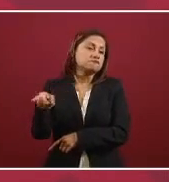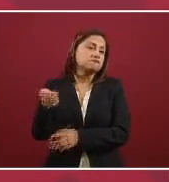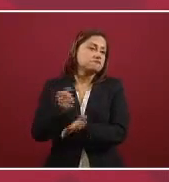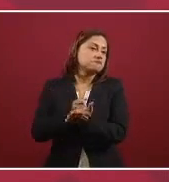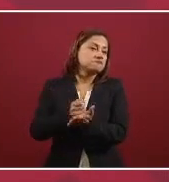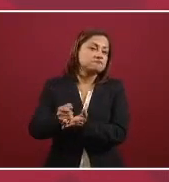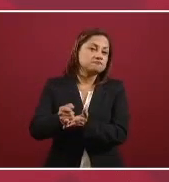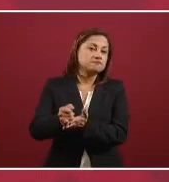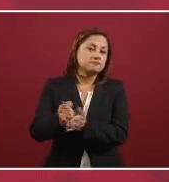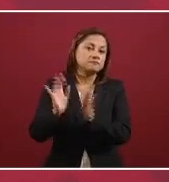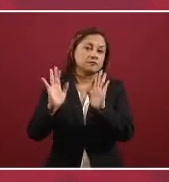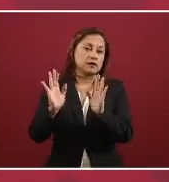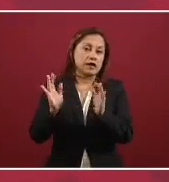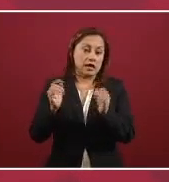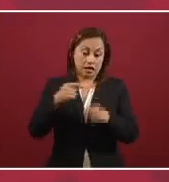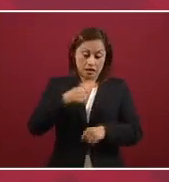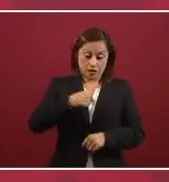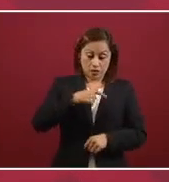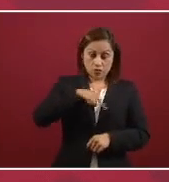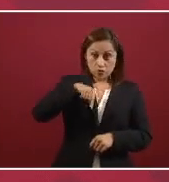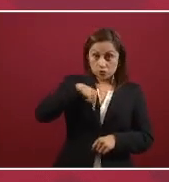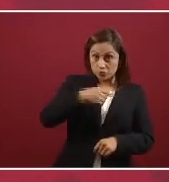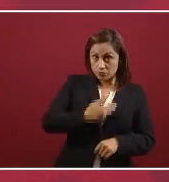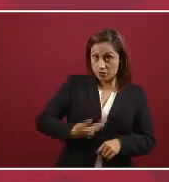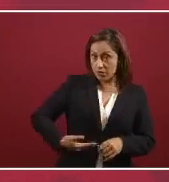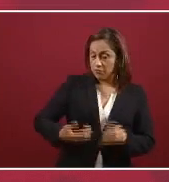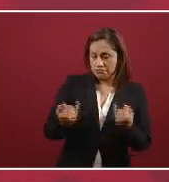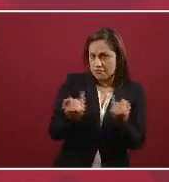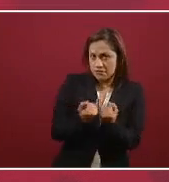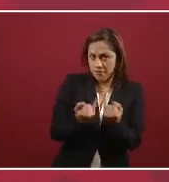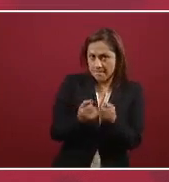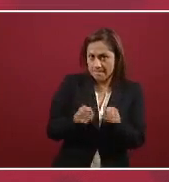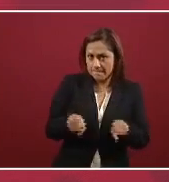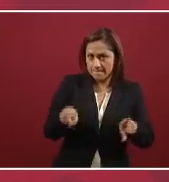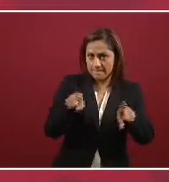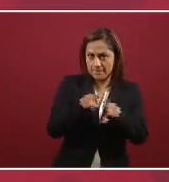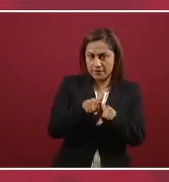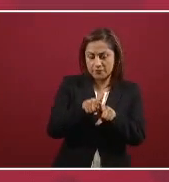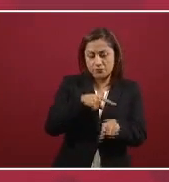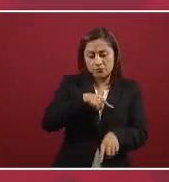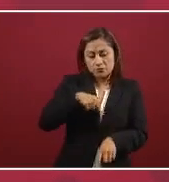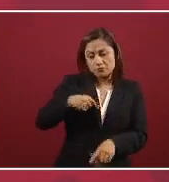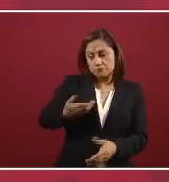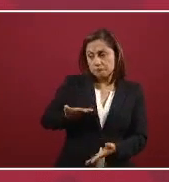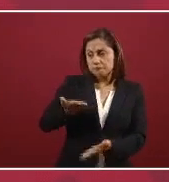caso nuestro, del Poder Ejecutivo.